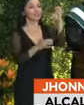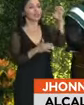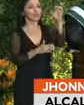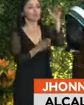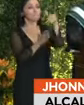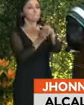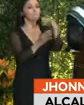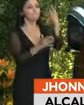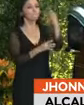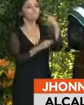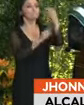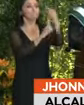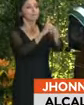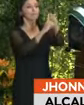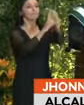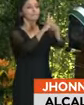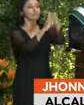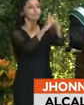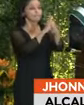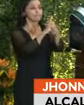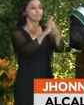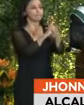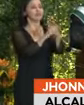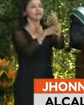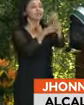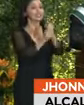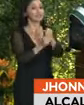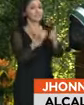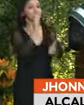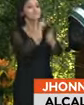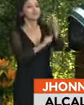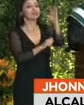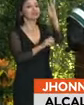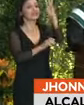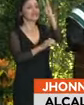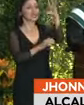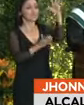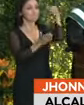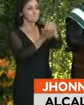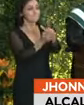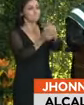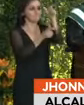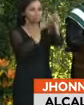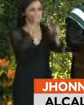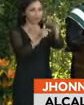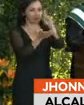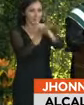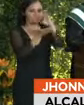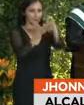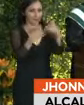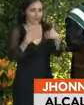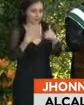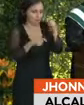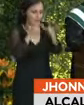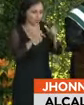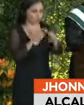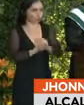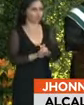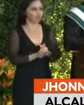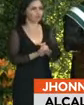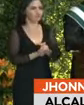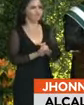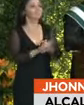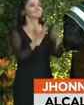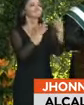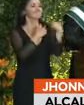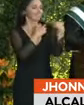1,700,000 bolivianos por mes, que es lo que reciben más de 6,000 personas que sufren discapacidad. Esa es